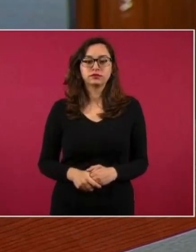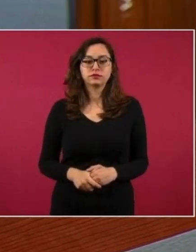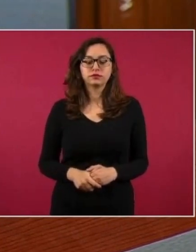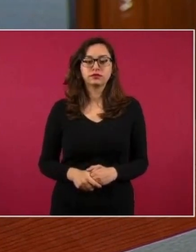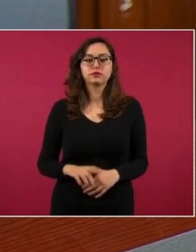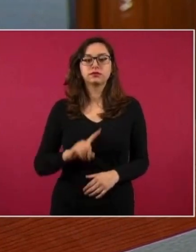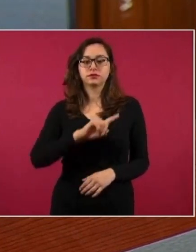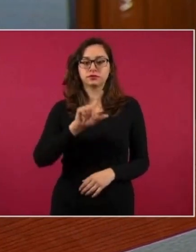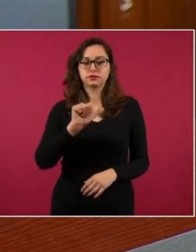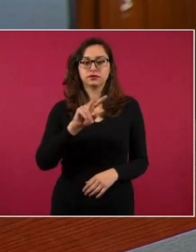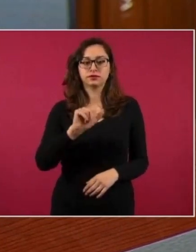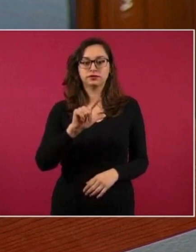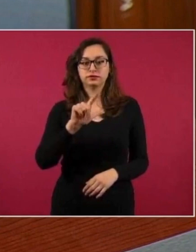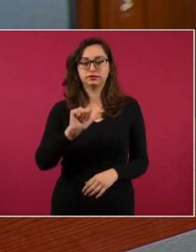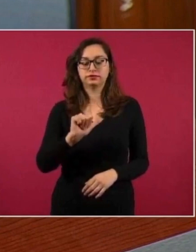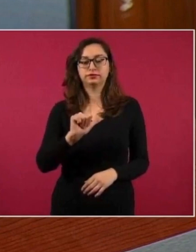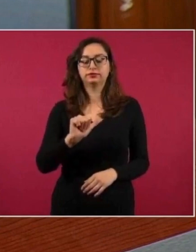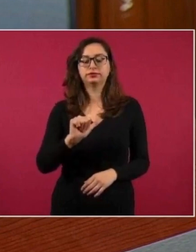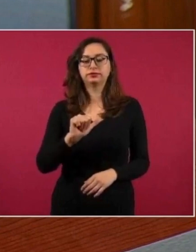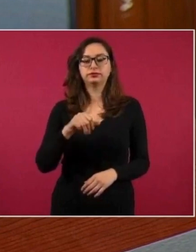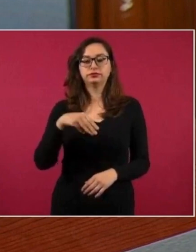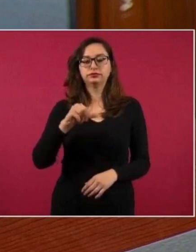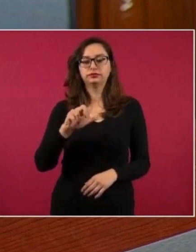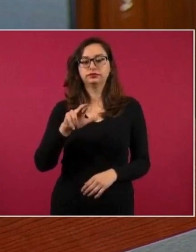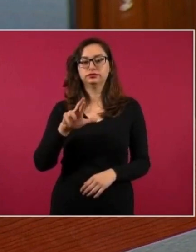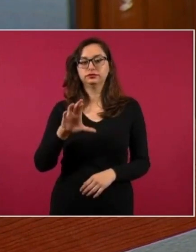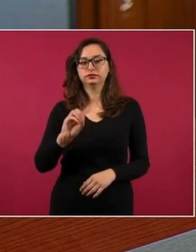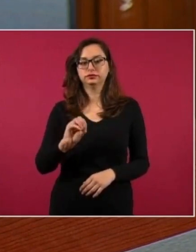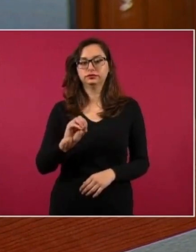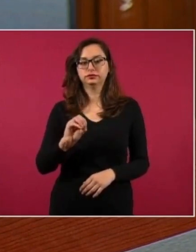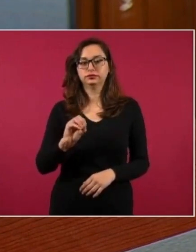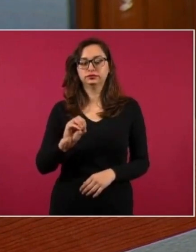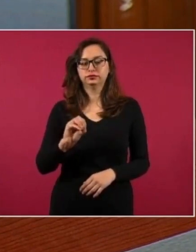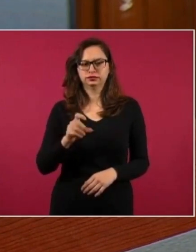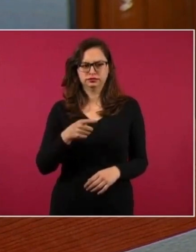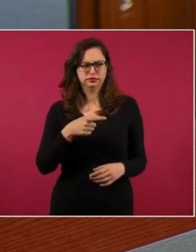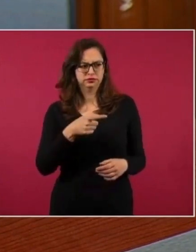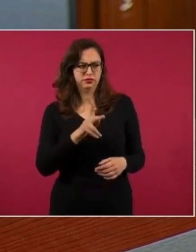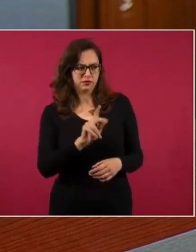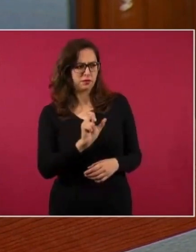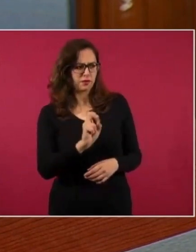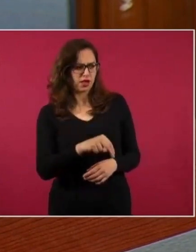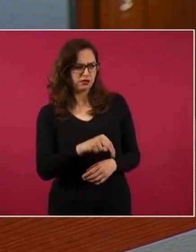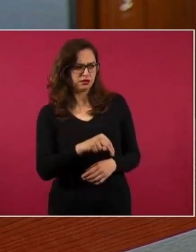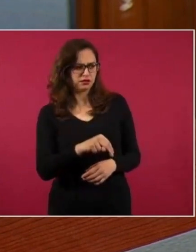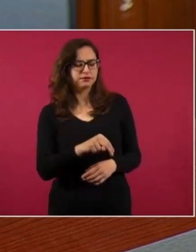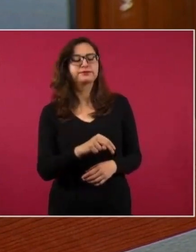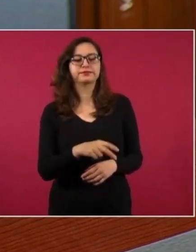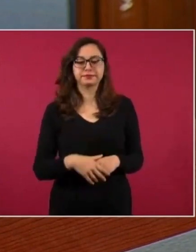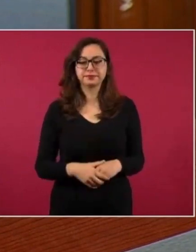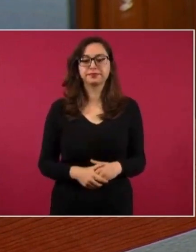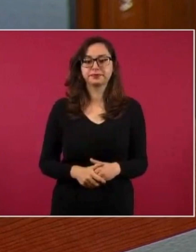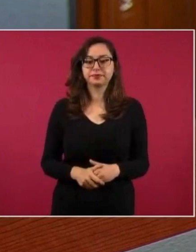Margarita Zavala, Marco Cortés, Marco Cortés es el del PAN.